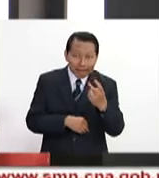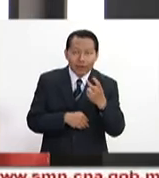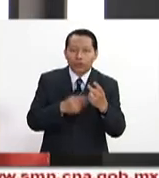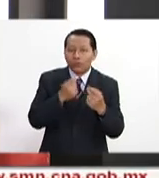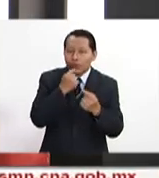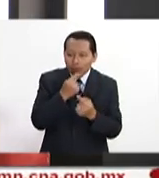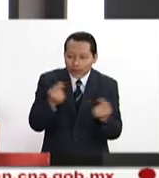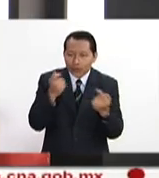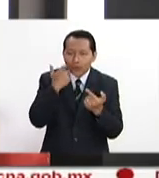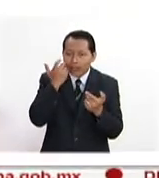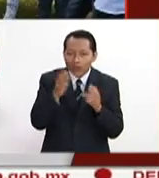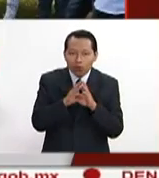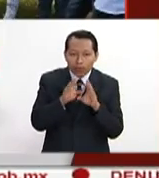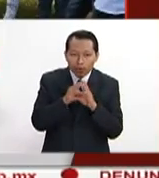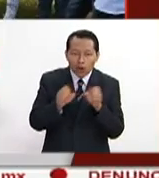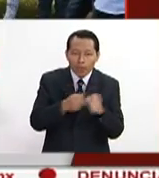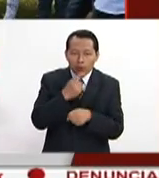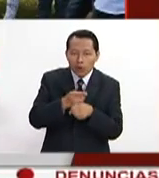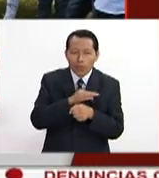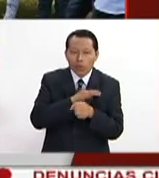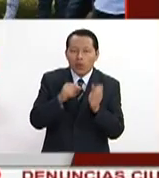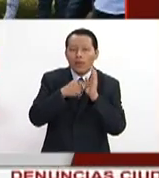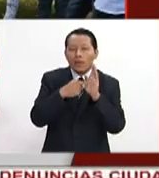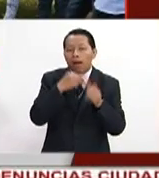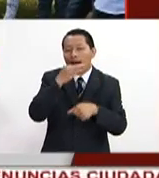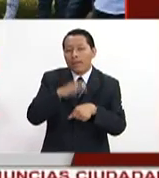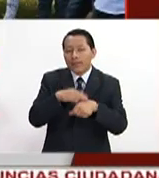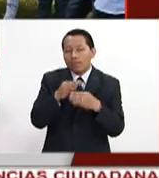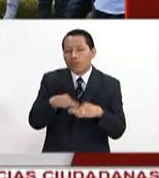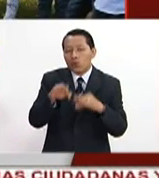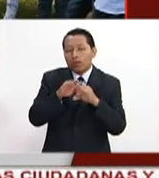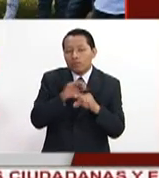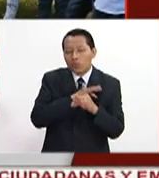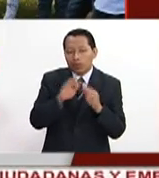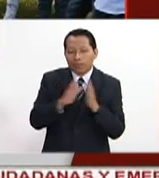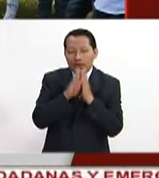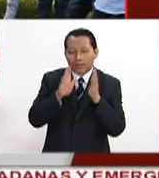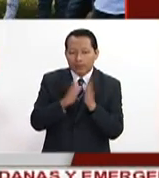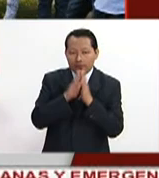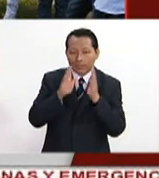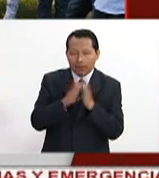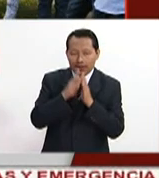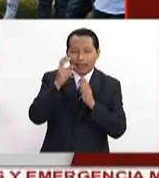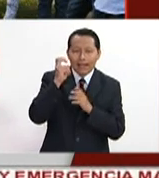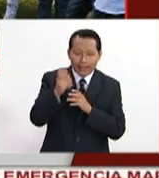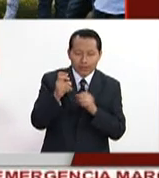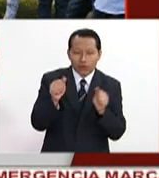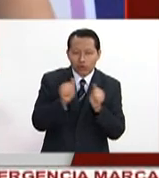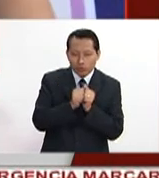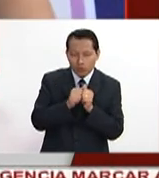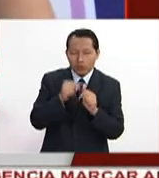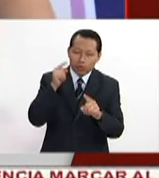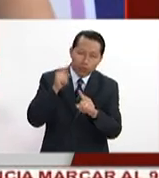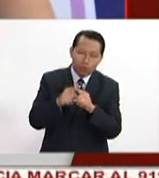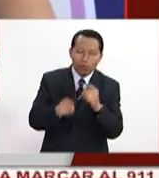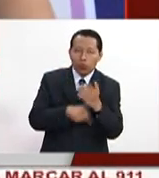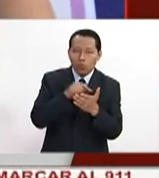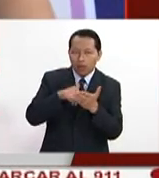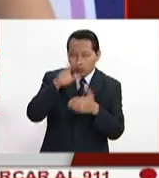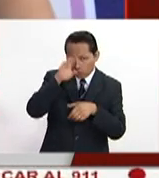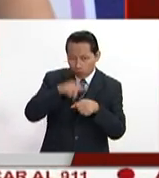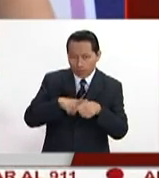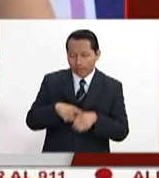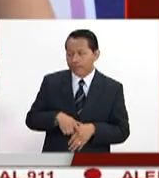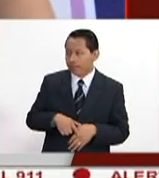ejercicios puedan representar para ellos una oportunidad de expresarse acerca de la importancia de poder participar en este caso con espacios culturales.